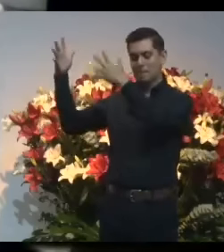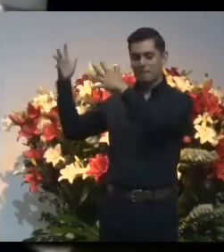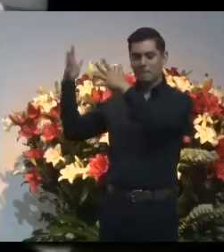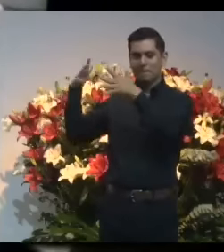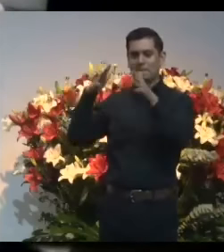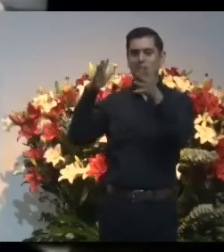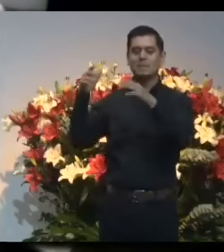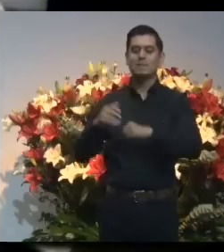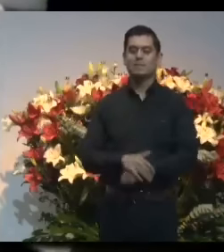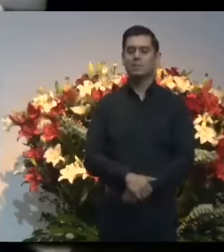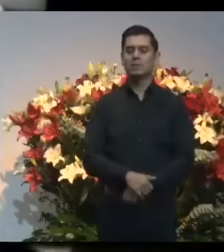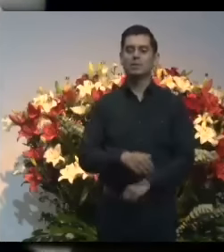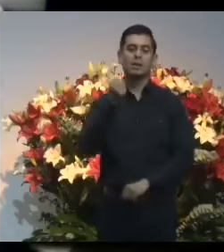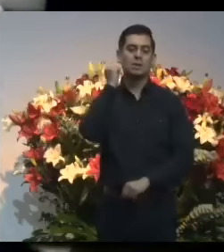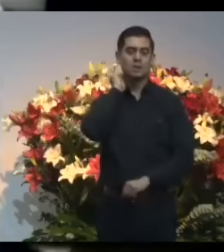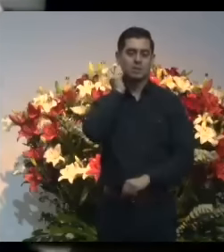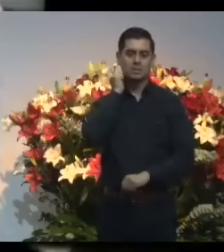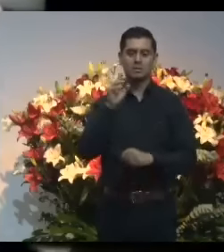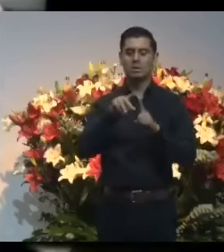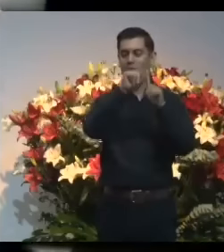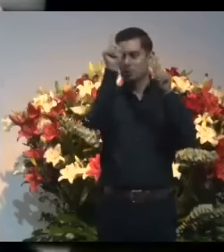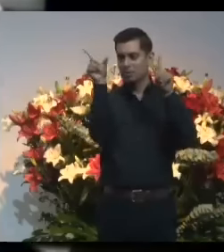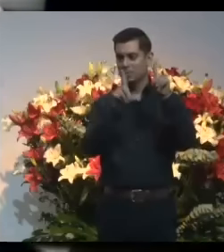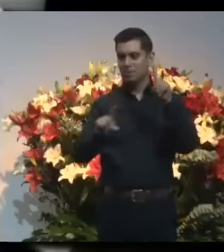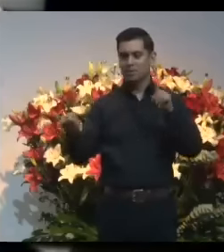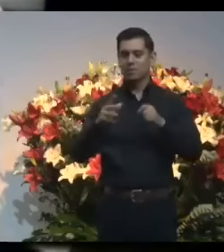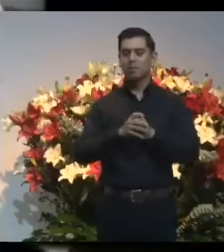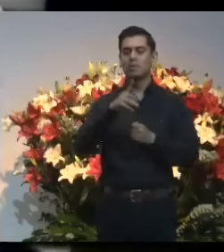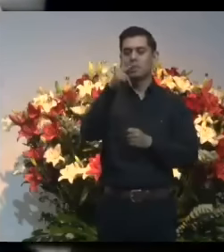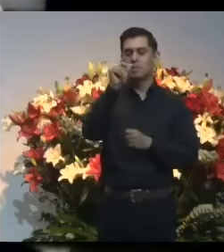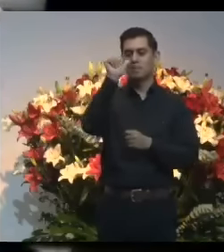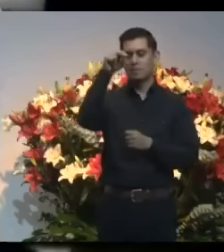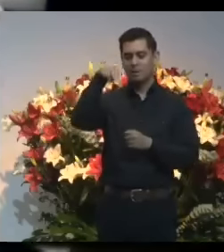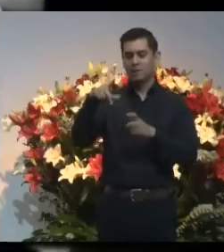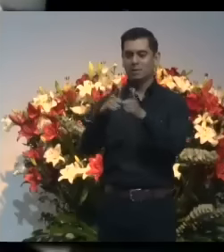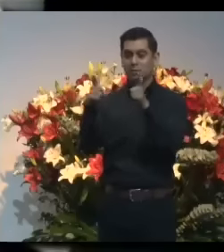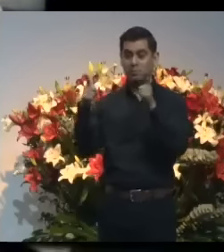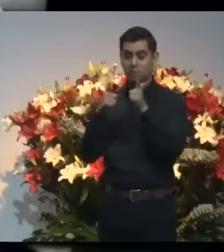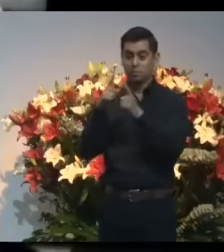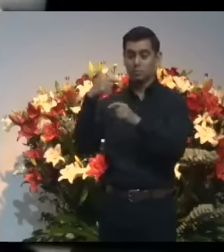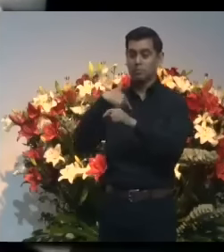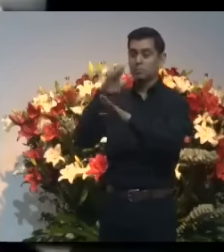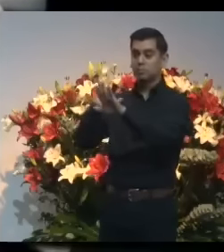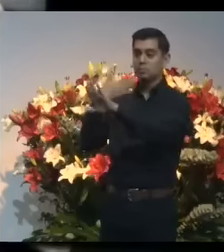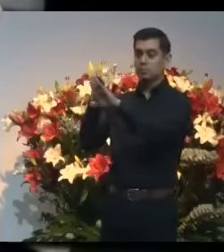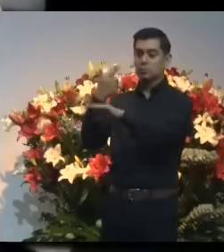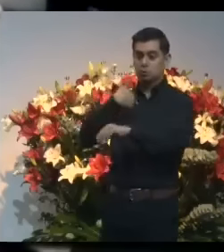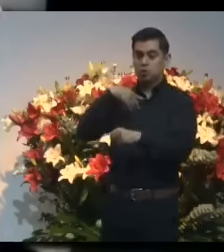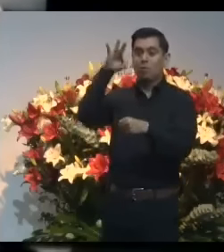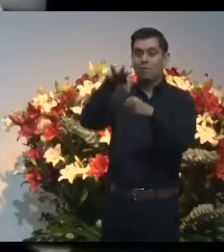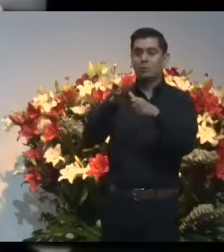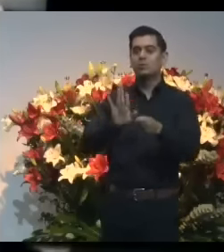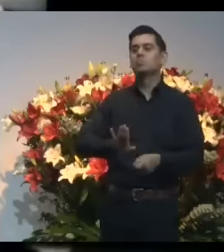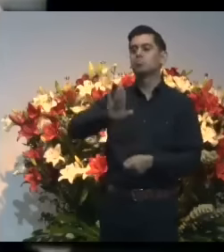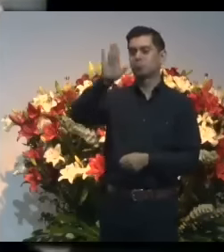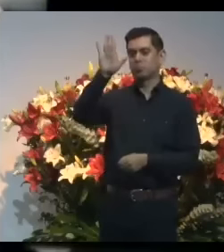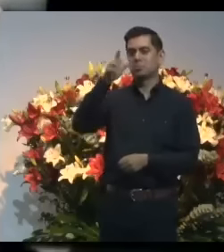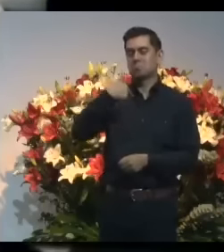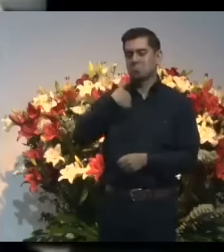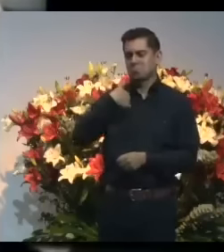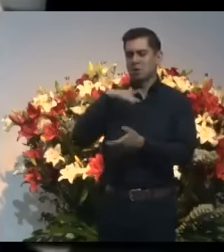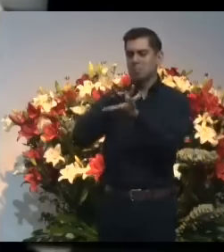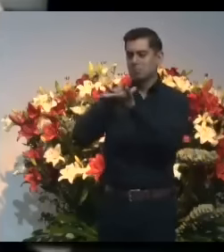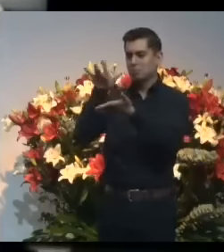En el Senado de la República, el PAN votó en contra y yo voté a favor. Porque soy una mujer de